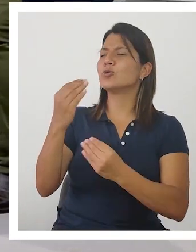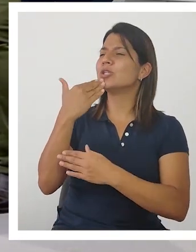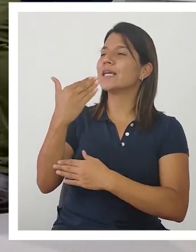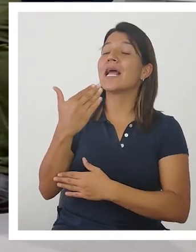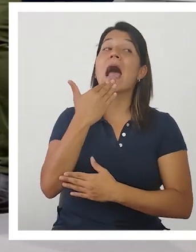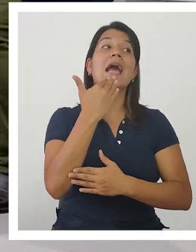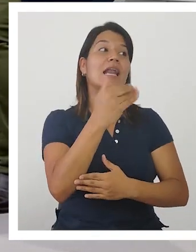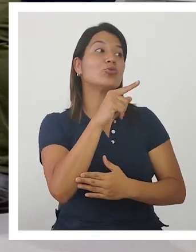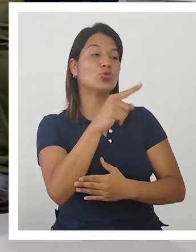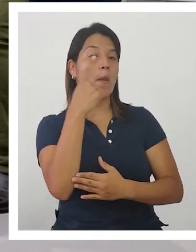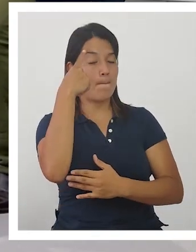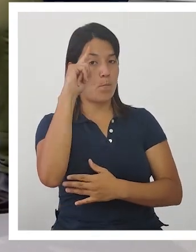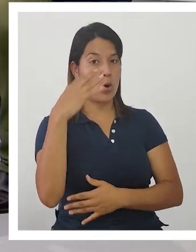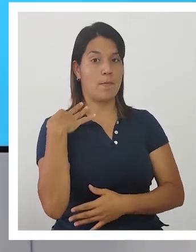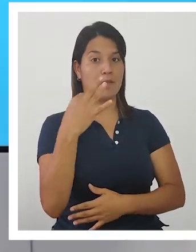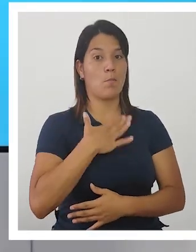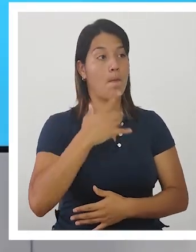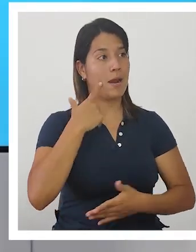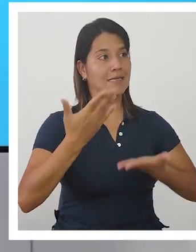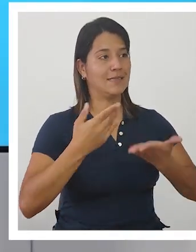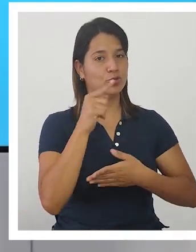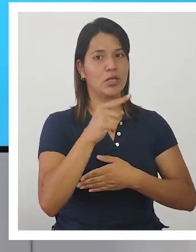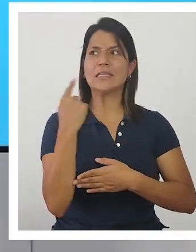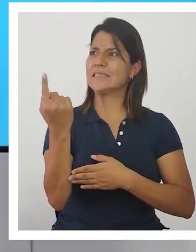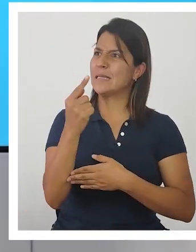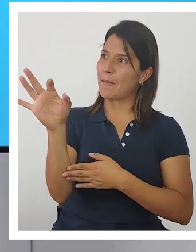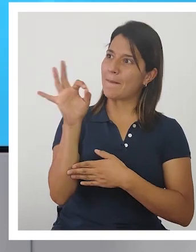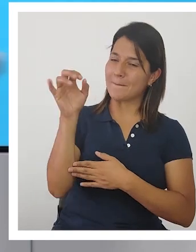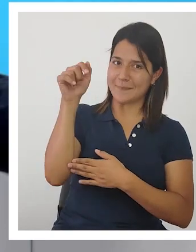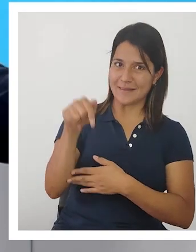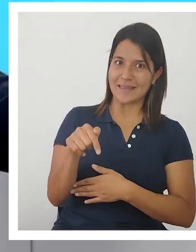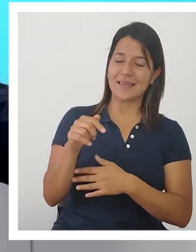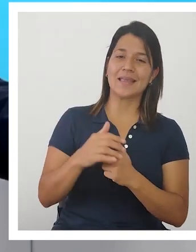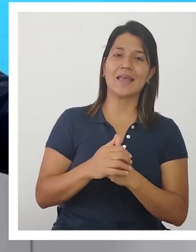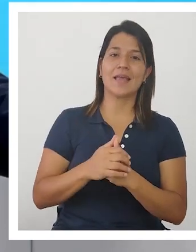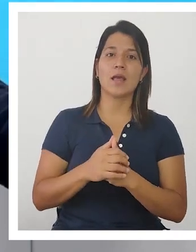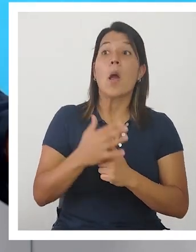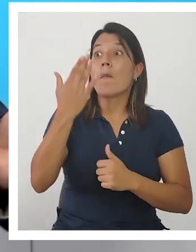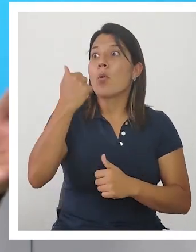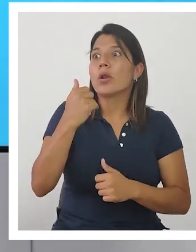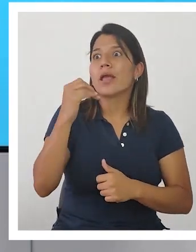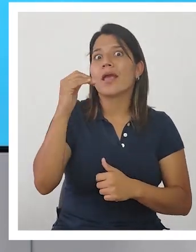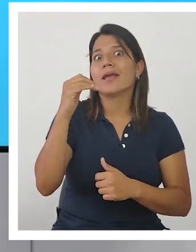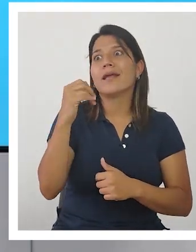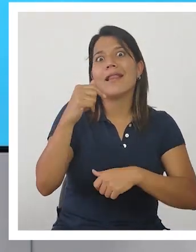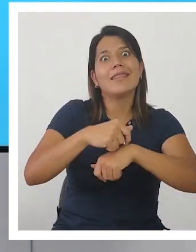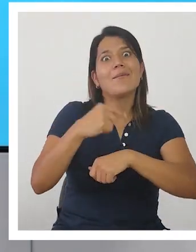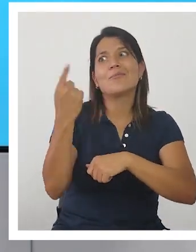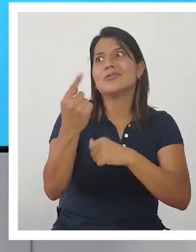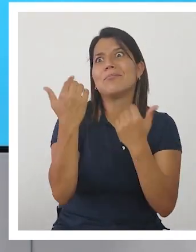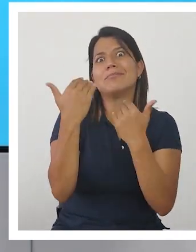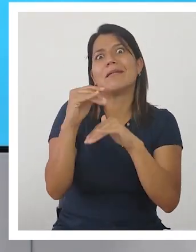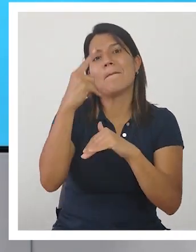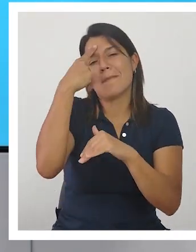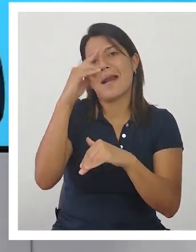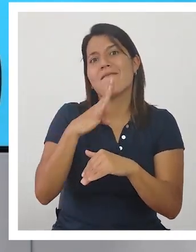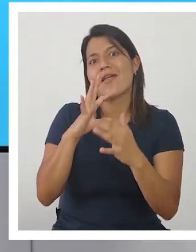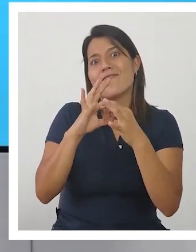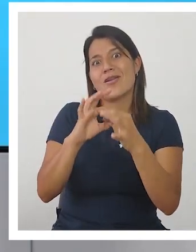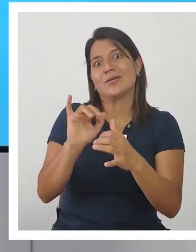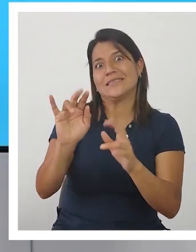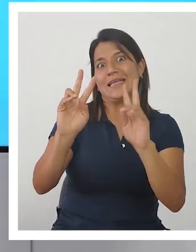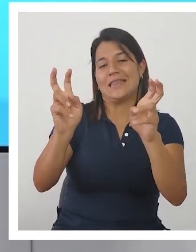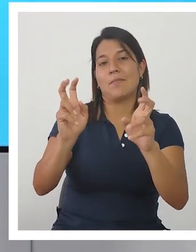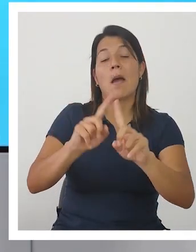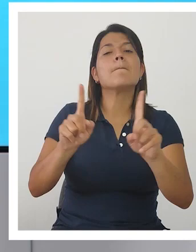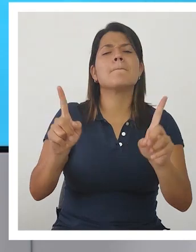por invitarme y estoy para servirte. Bueno, y siempre invitado porque nunca nos alcanza el tiempo para hablar de estos temas, pero de